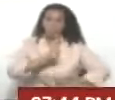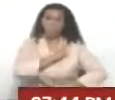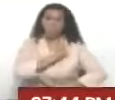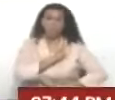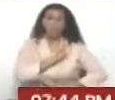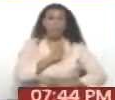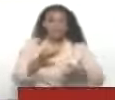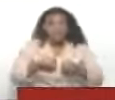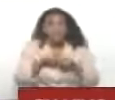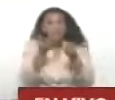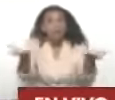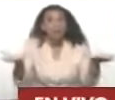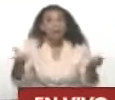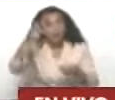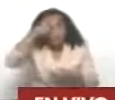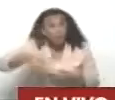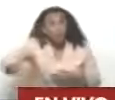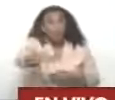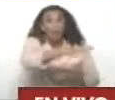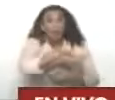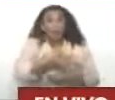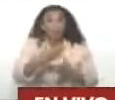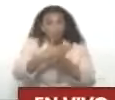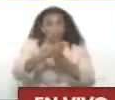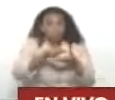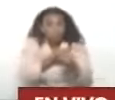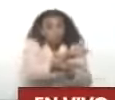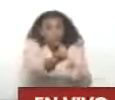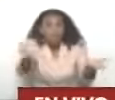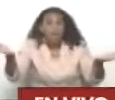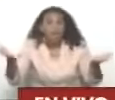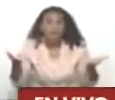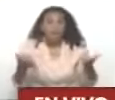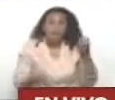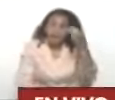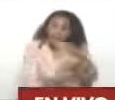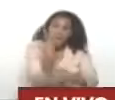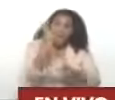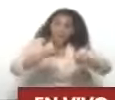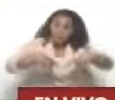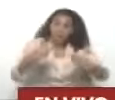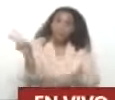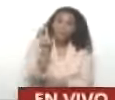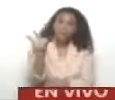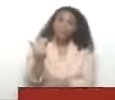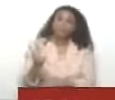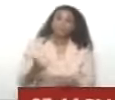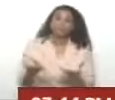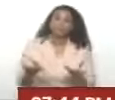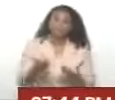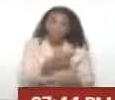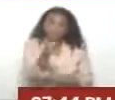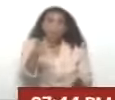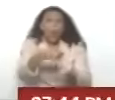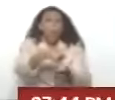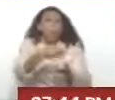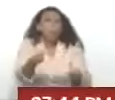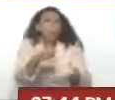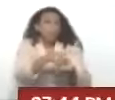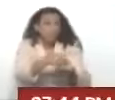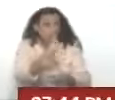al poder para servir al pueblo, como lo hizo, para construir una nueva historia. ¿Cómo le fallábamos a ese